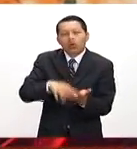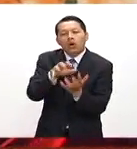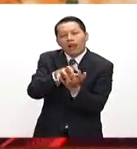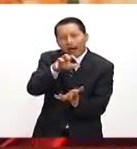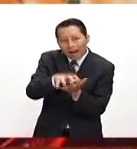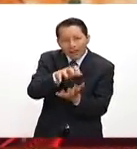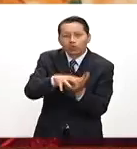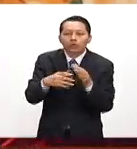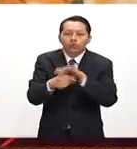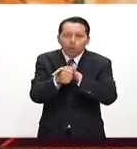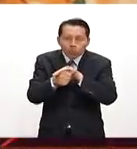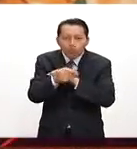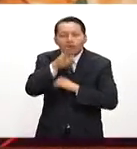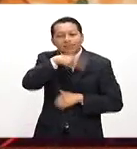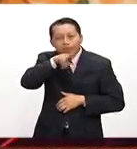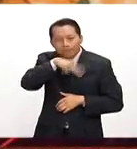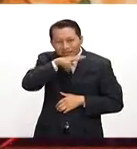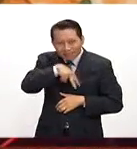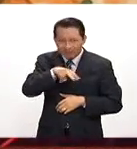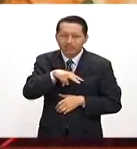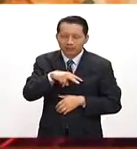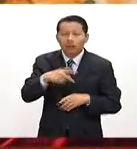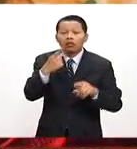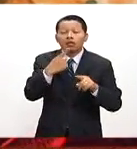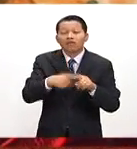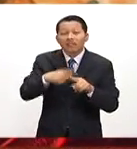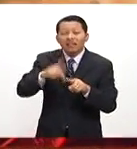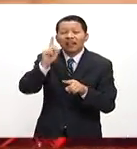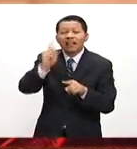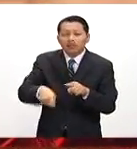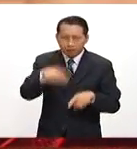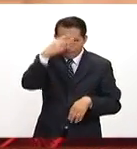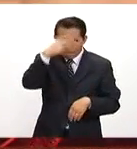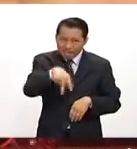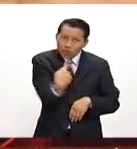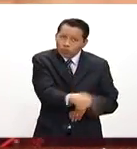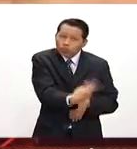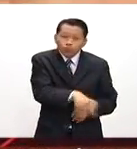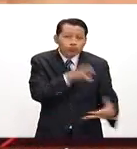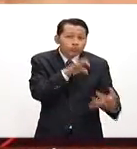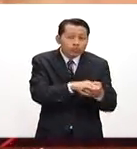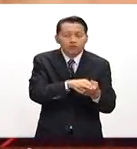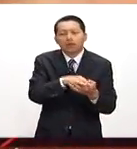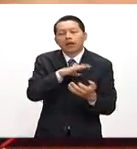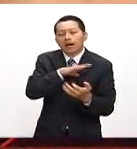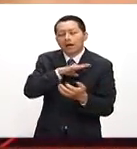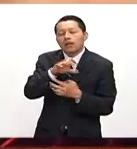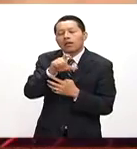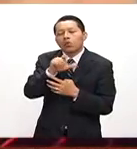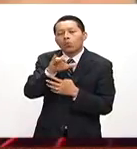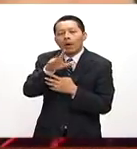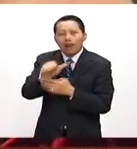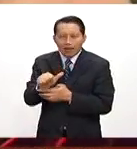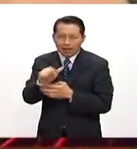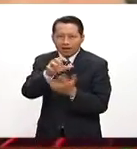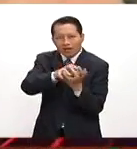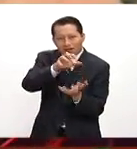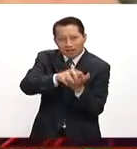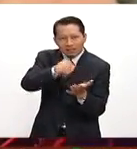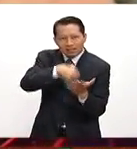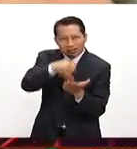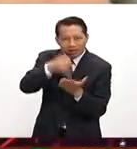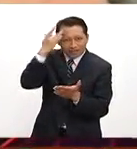y serpientes. Algunas de estas especies son endémicas de nuestro país, como el lagarto de Cukwala, de la isla de